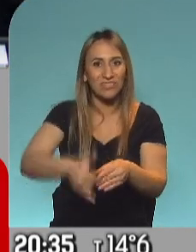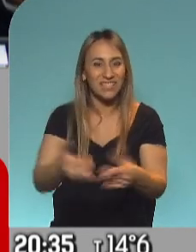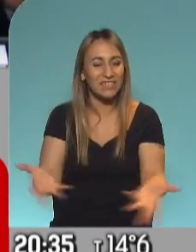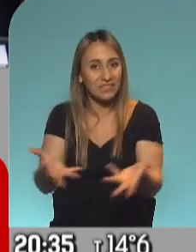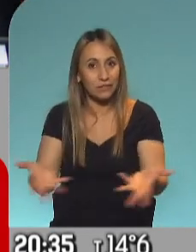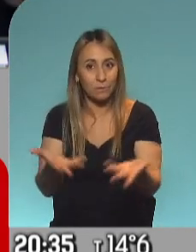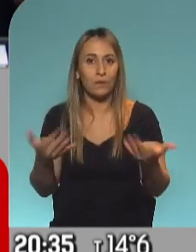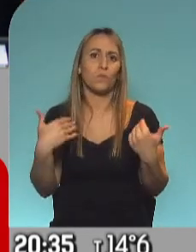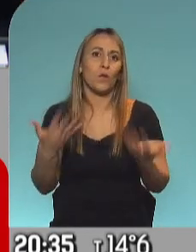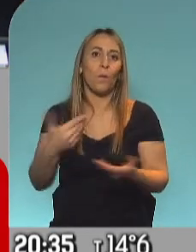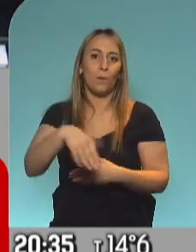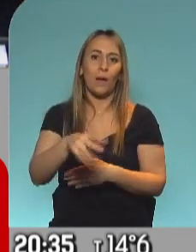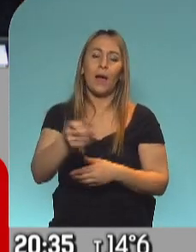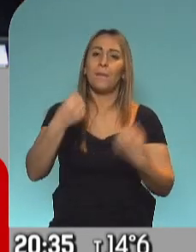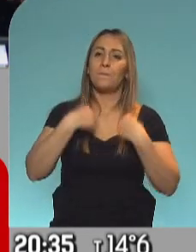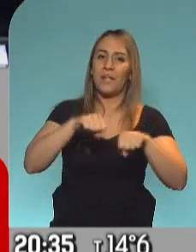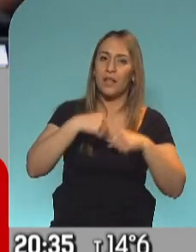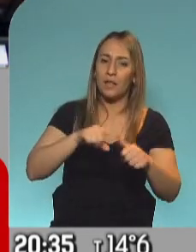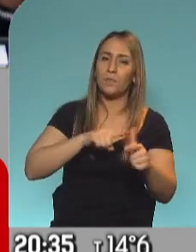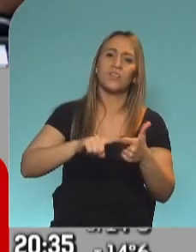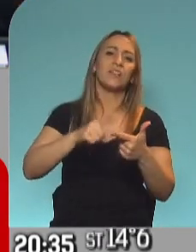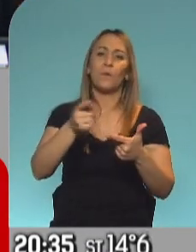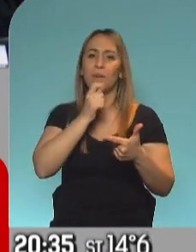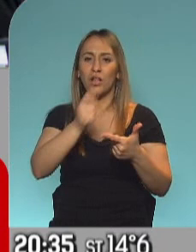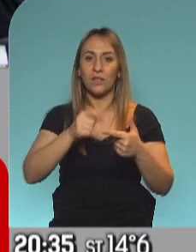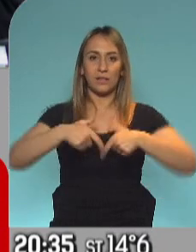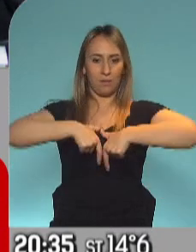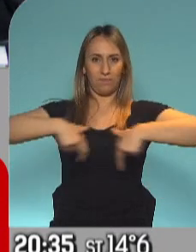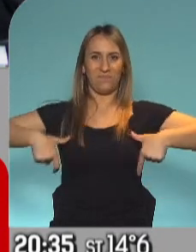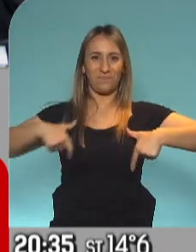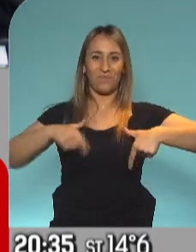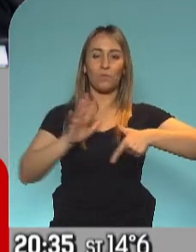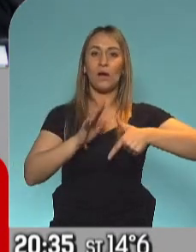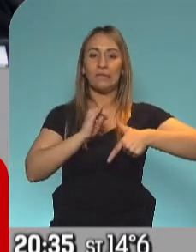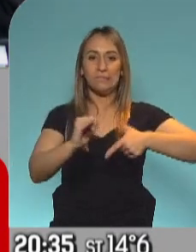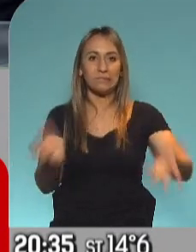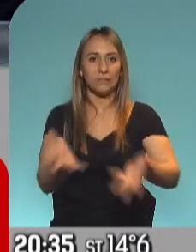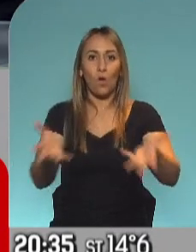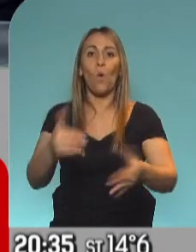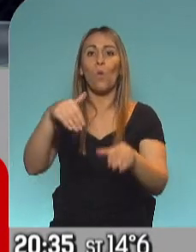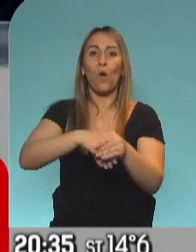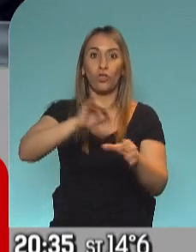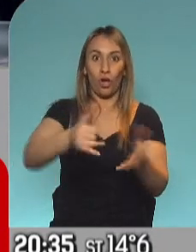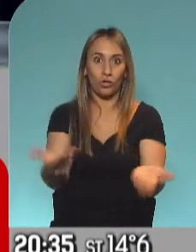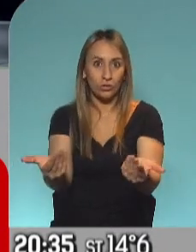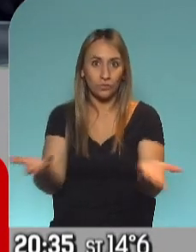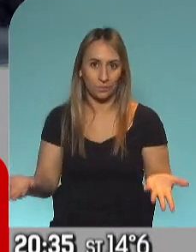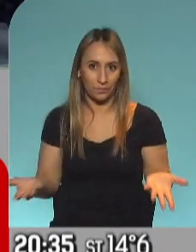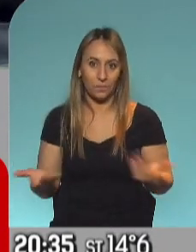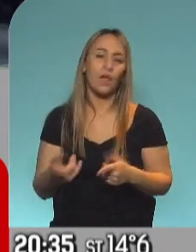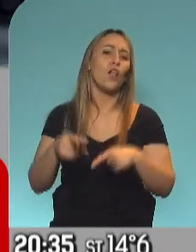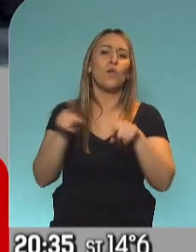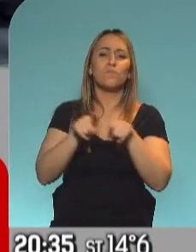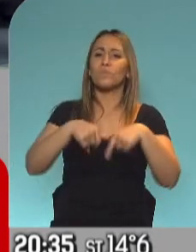periodistas, deportistas, artistas con la remera que dicen voten. Bueno, eso generalmente lo mismo que hicieron después de que haya ganado Donald Trump, digamos, estando en